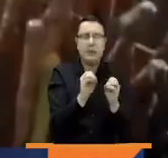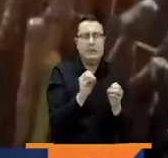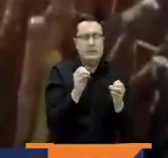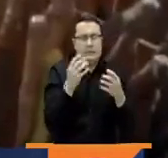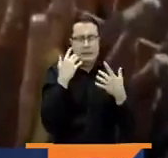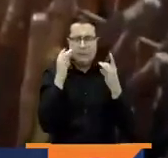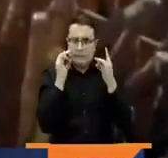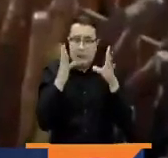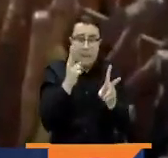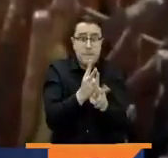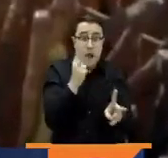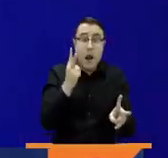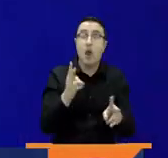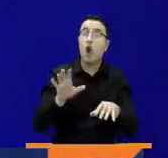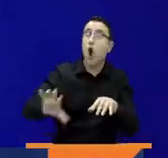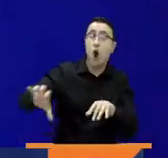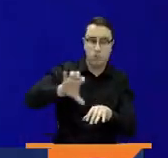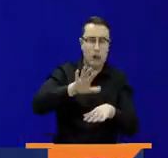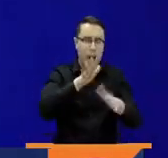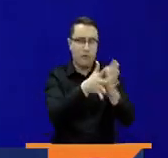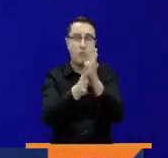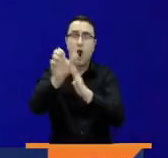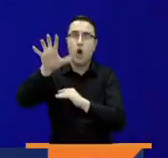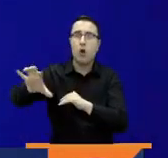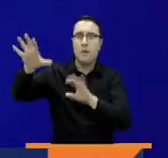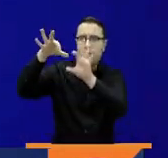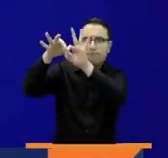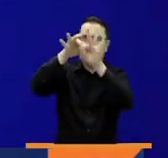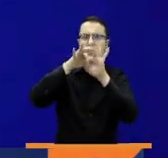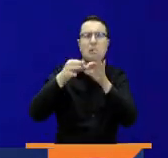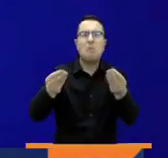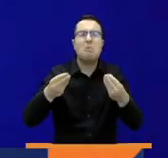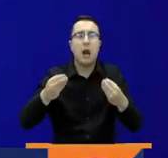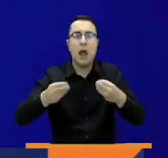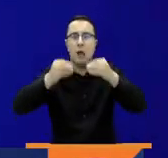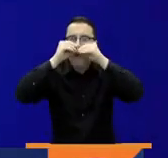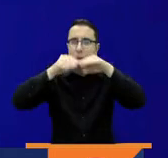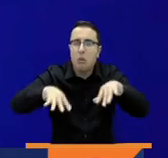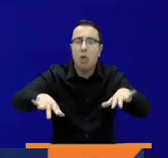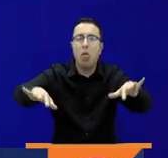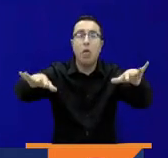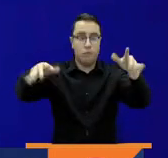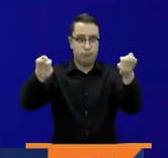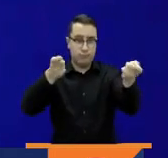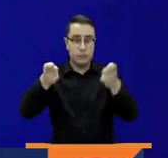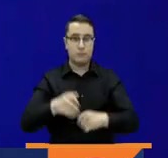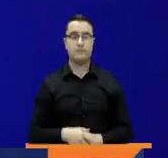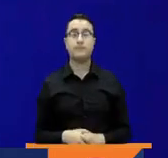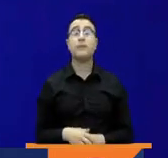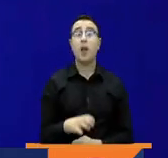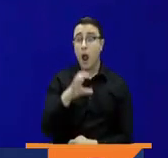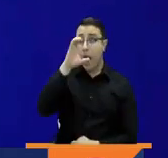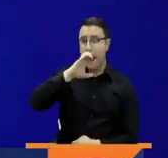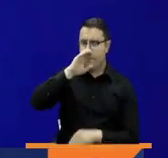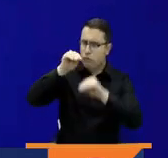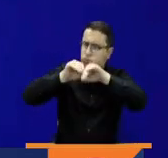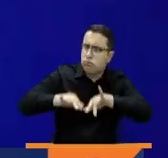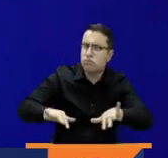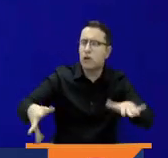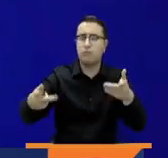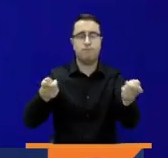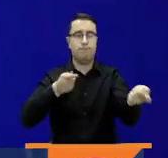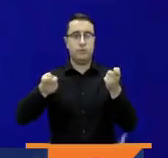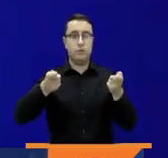para disminuir los índices de contaminación. Desarrollar los mercados de carbono en nuestros países y tal vez soñar con una